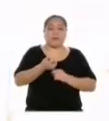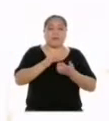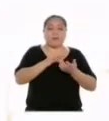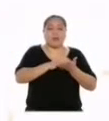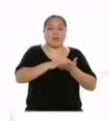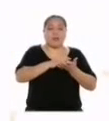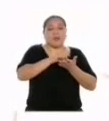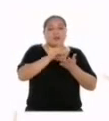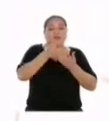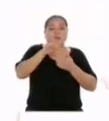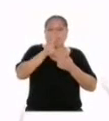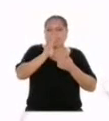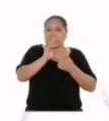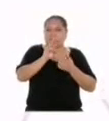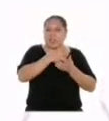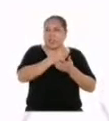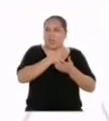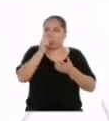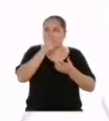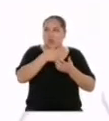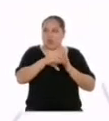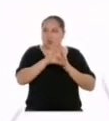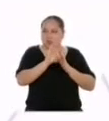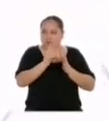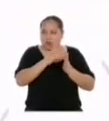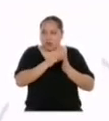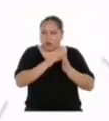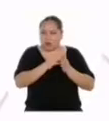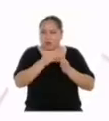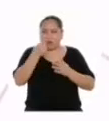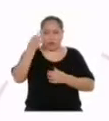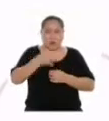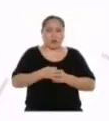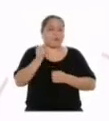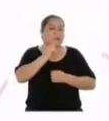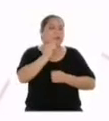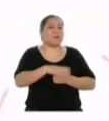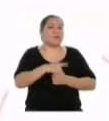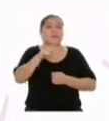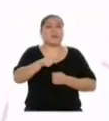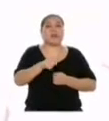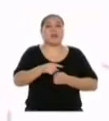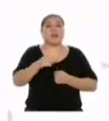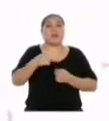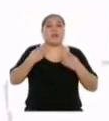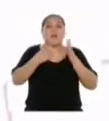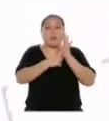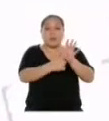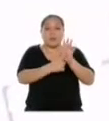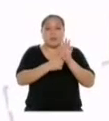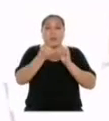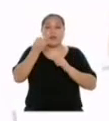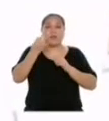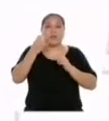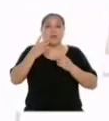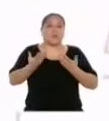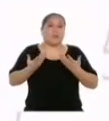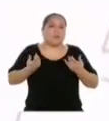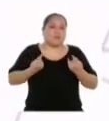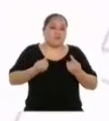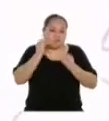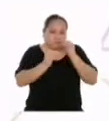¿no? Correcto. Entonces, en esta oportunidad se nos presenta la posibilidad de recurrir a